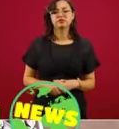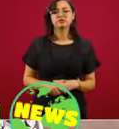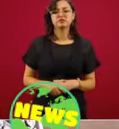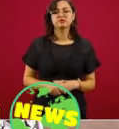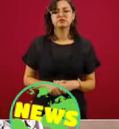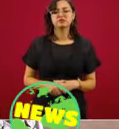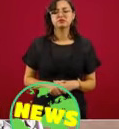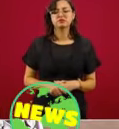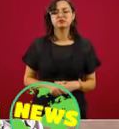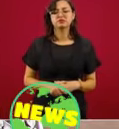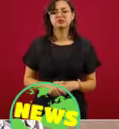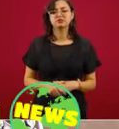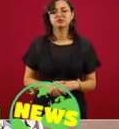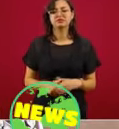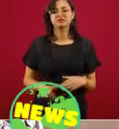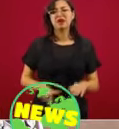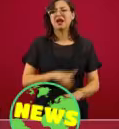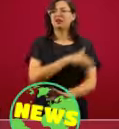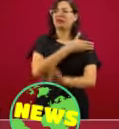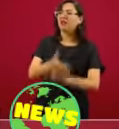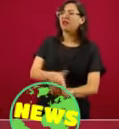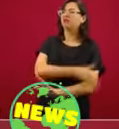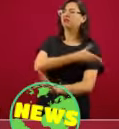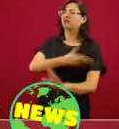son puros ataques.